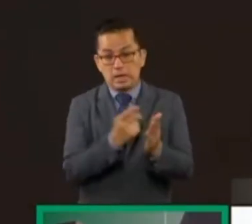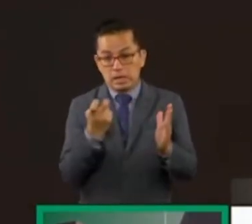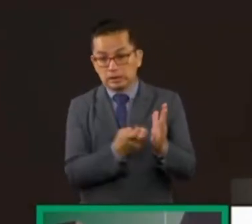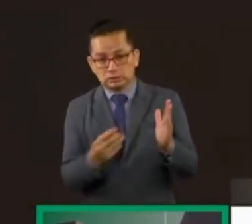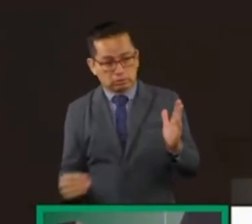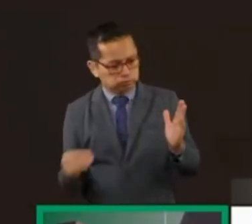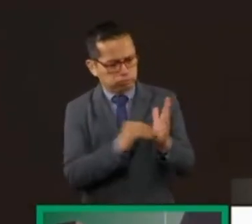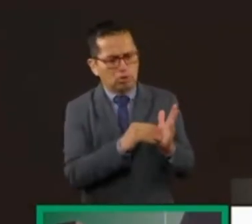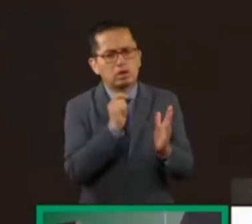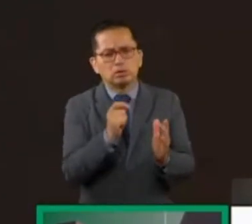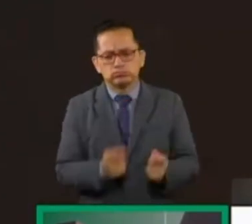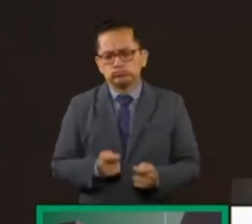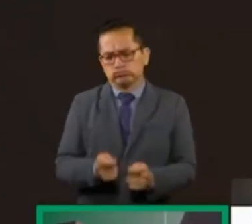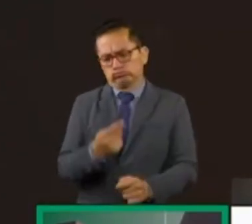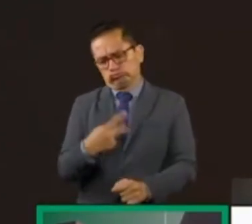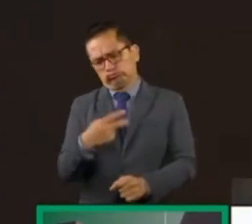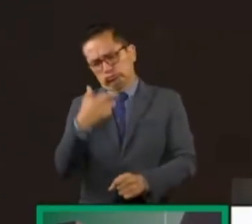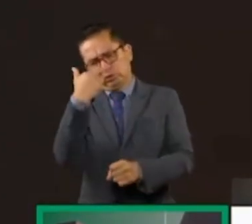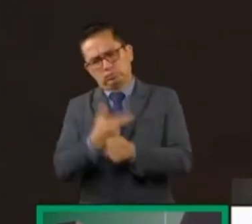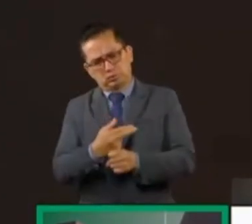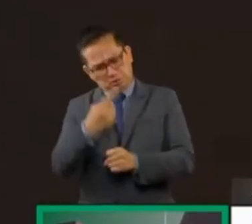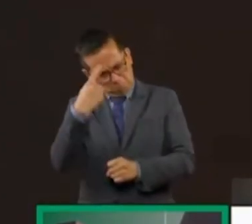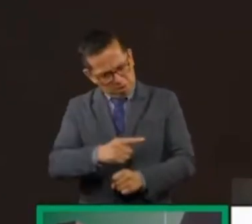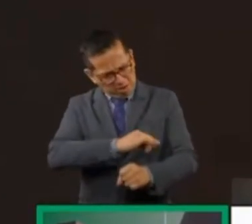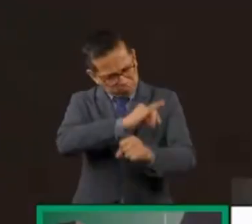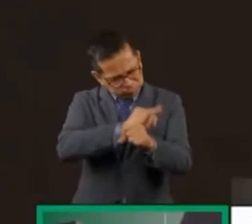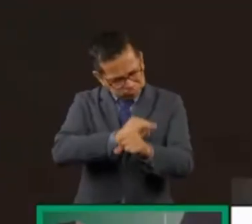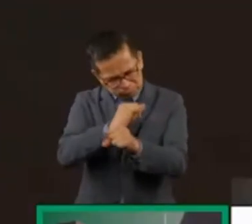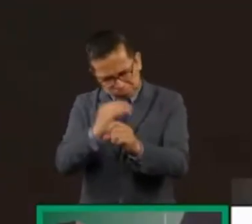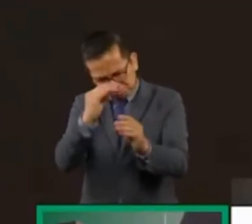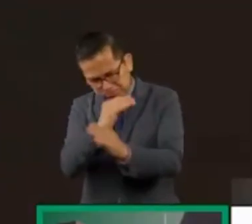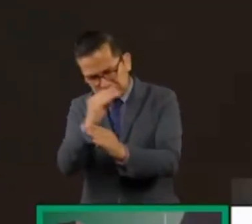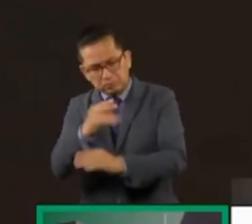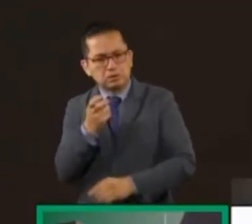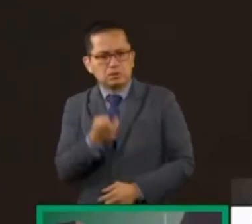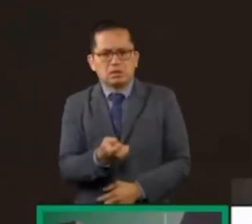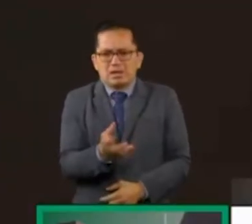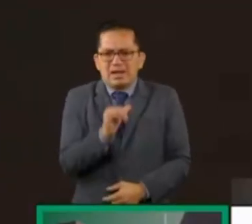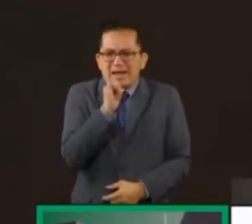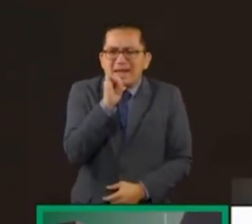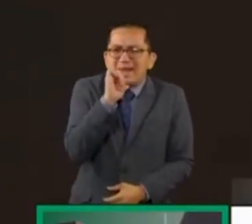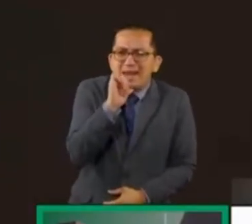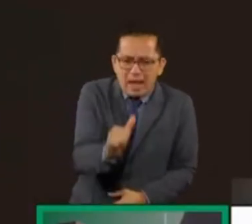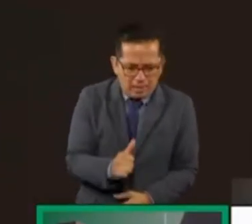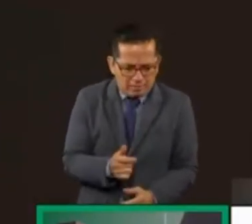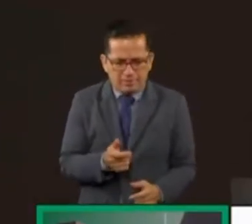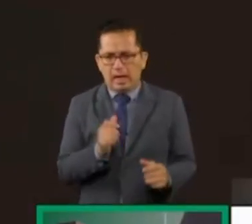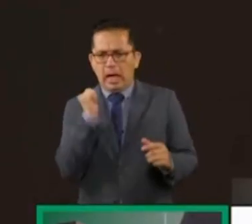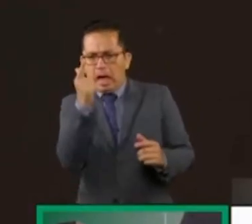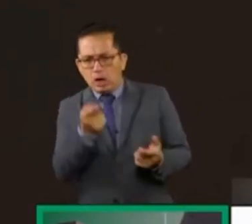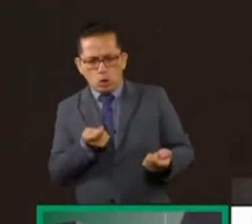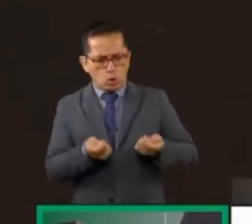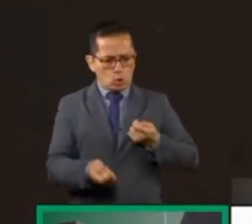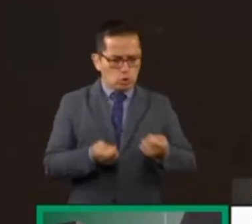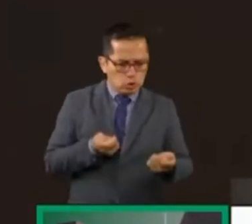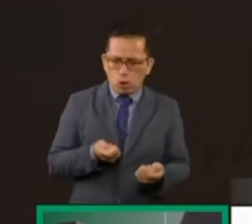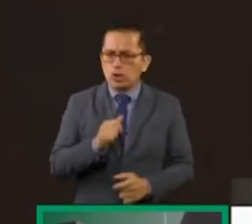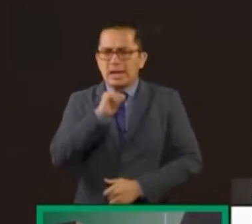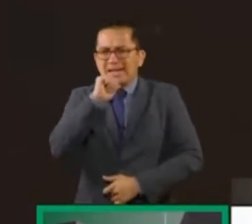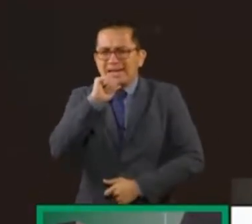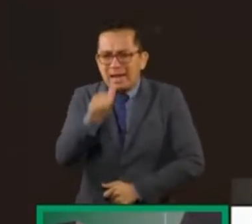facultades de inteligencia y uso de la fuerza, sin controles civiles, sin enfoque en derechos humanos,